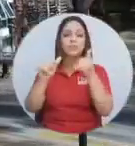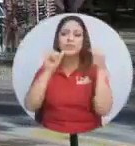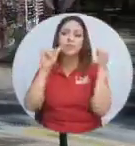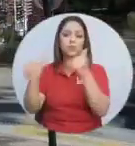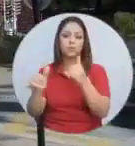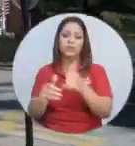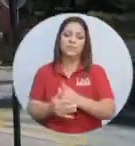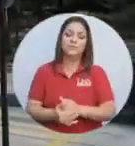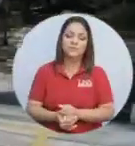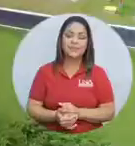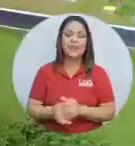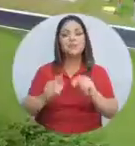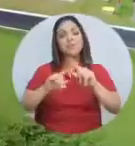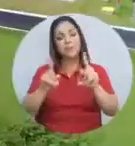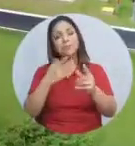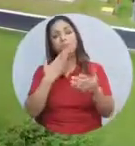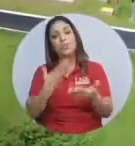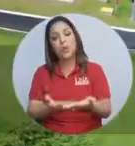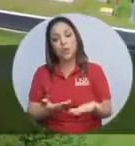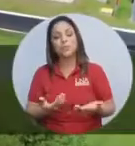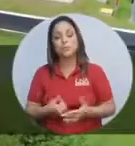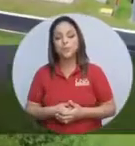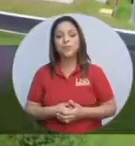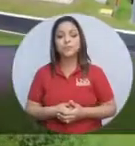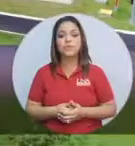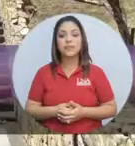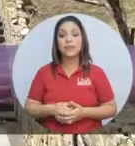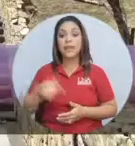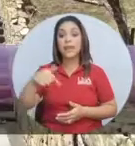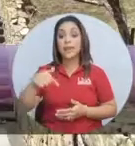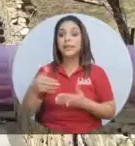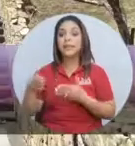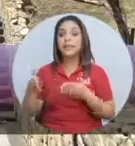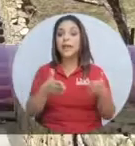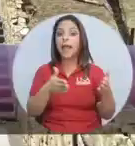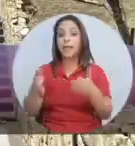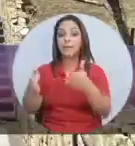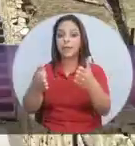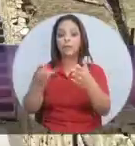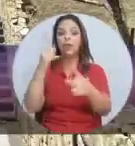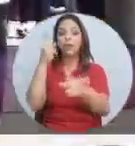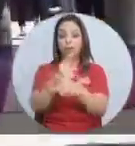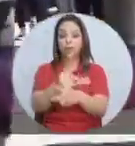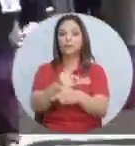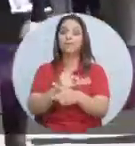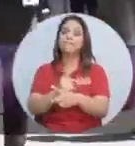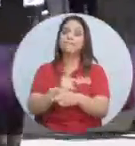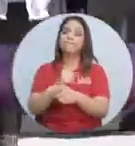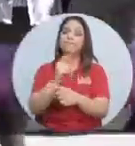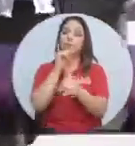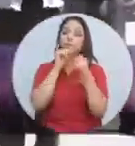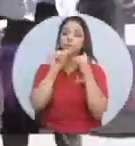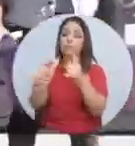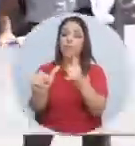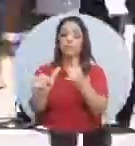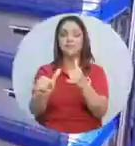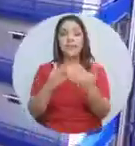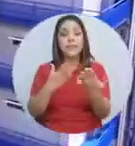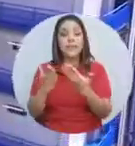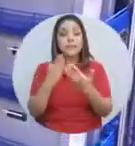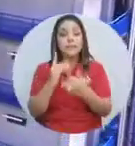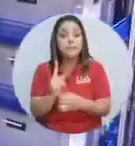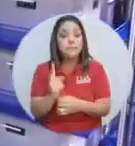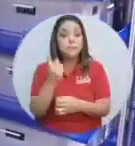uno, denuncie, ¿verdad? Pero bueno, aquí el camino es denunciar. Y tal vez un